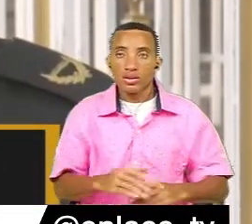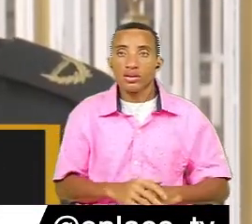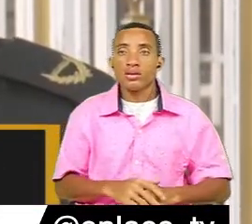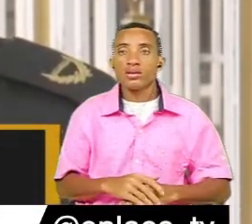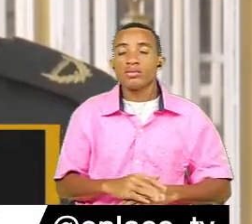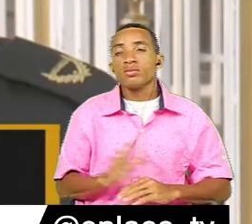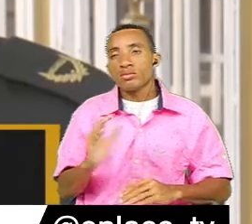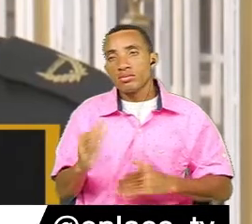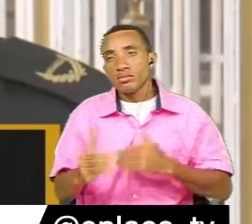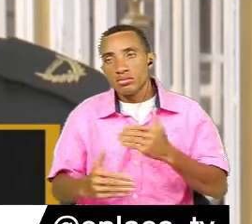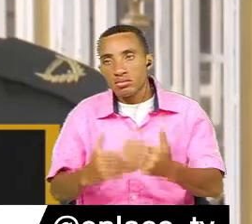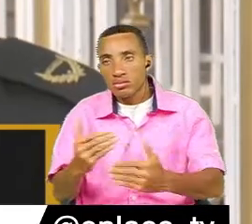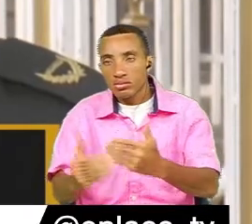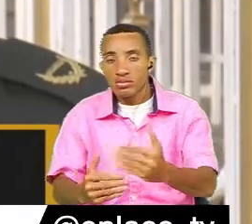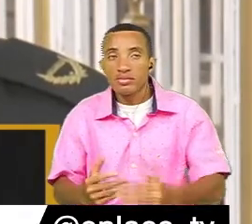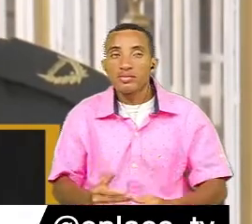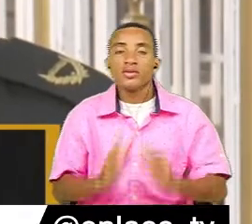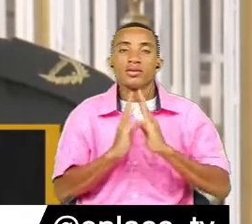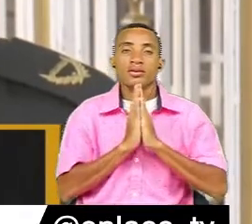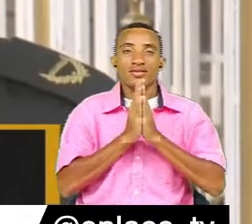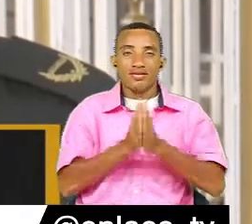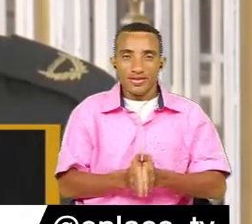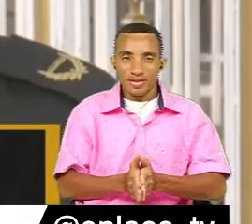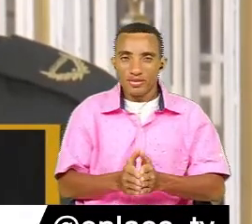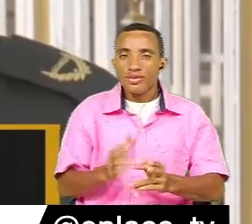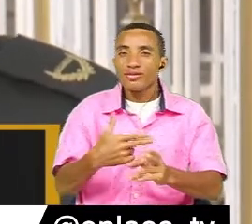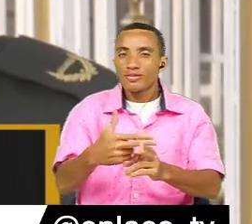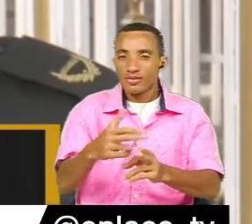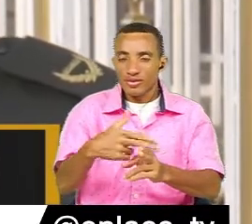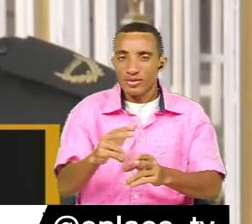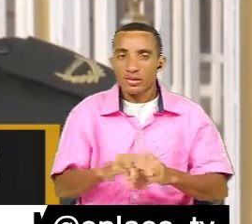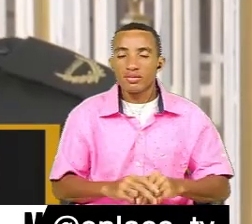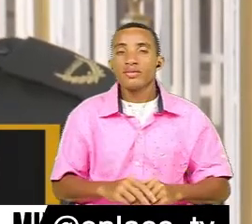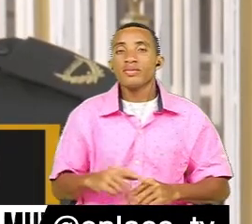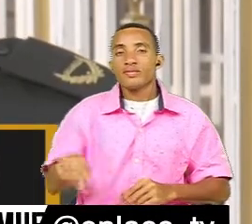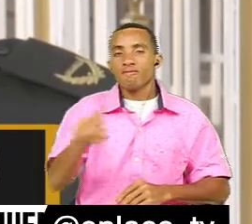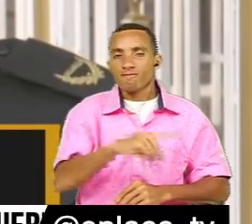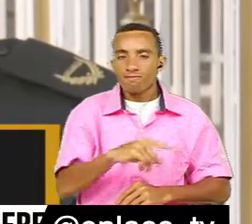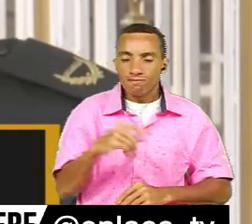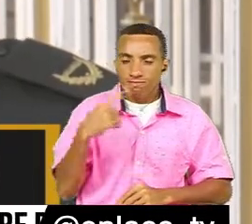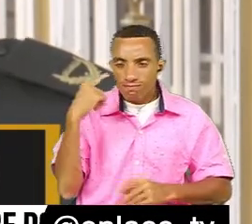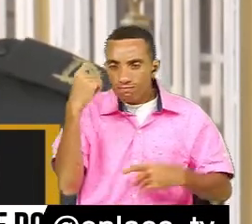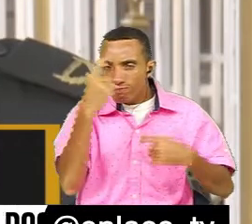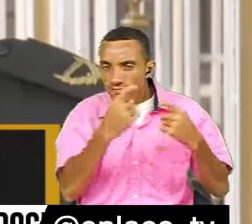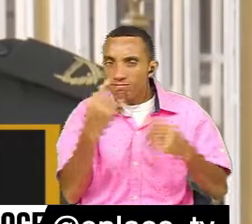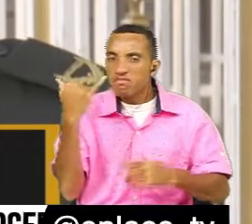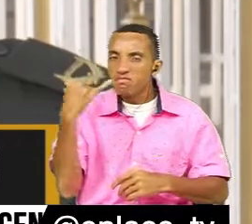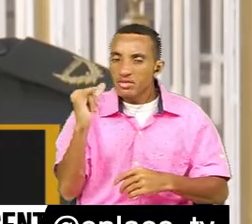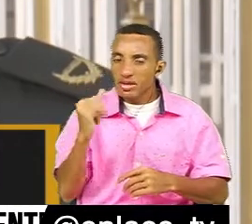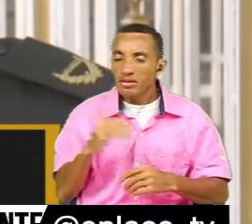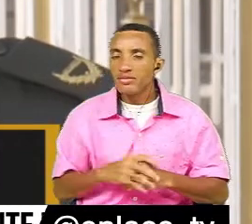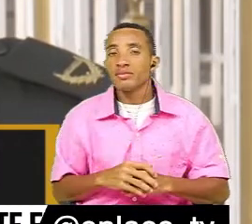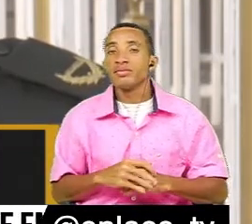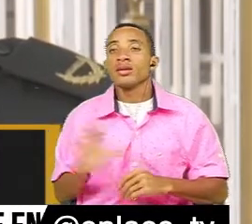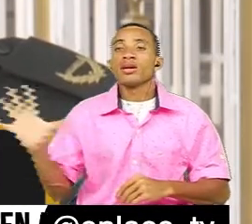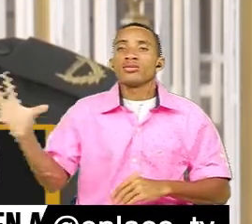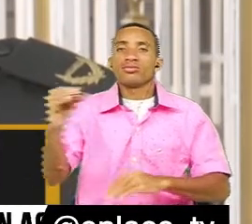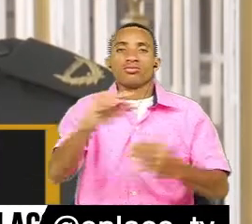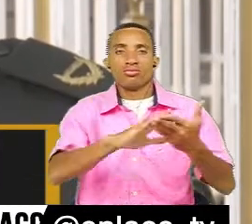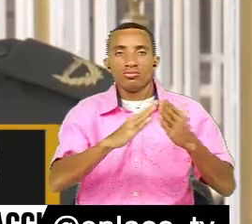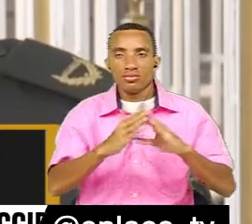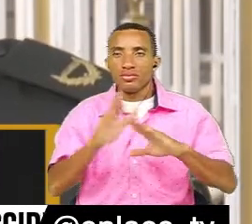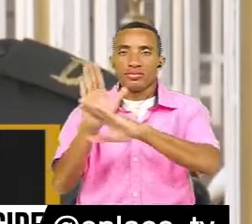pues a la temporada decembrina que nos espera y algunas situaciones que nosotros ya analizamos, invitamos a la comunidad en general, invitamos a todos los ciudadanos